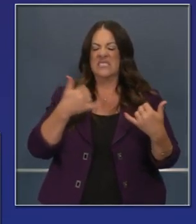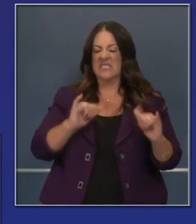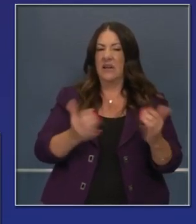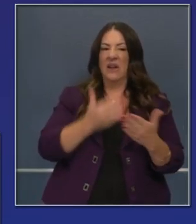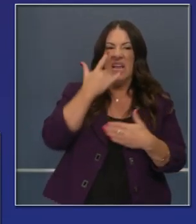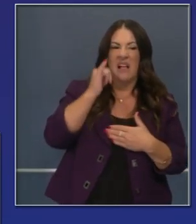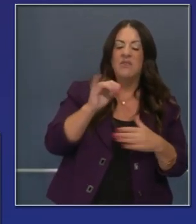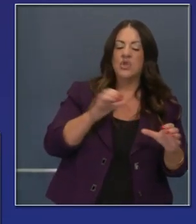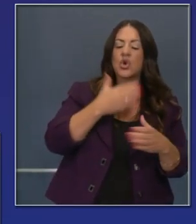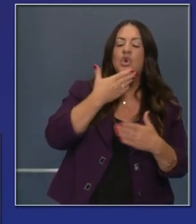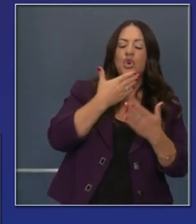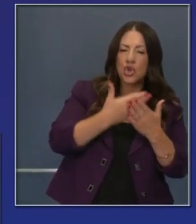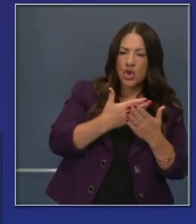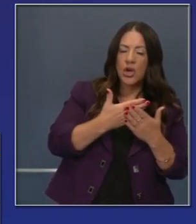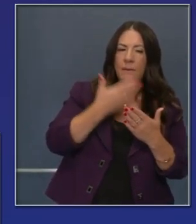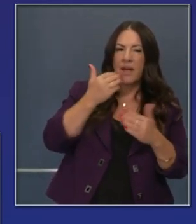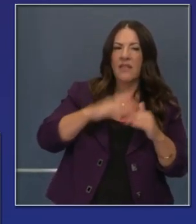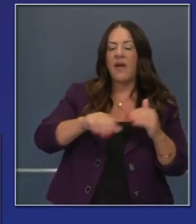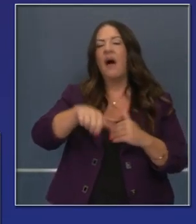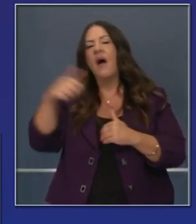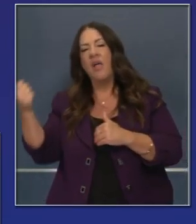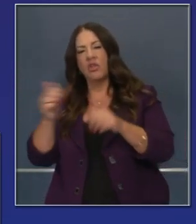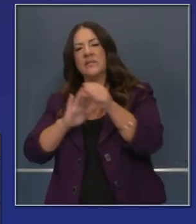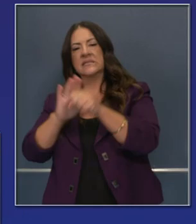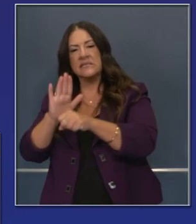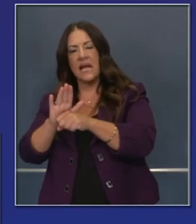la mayoría de los estados en el